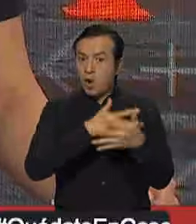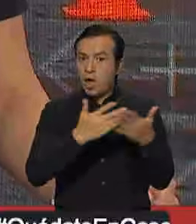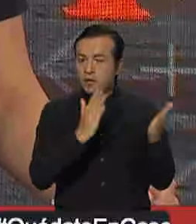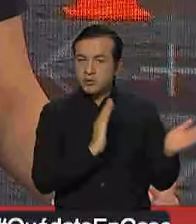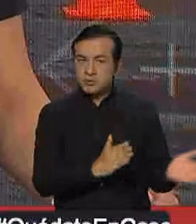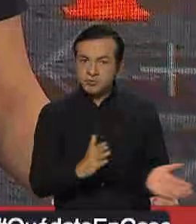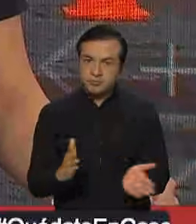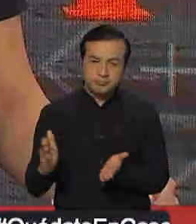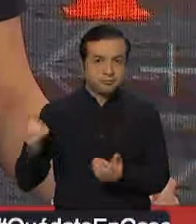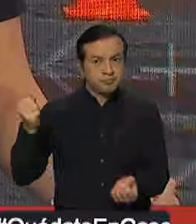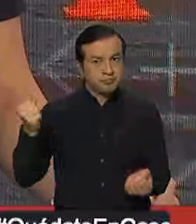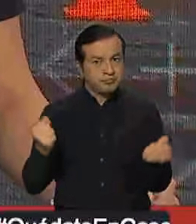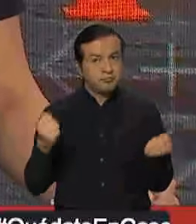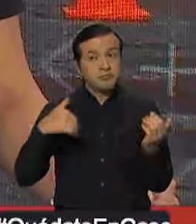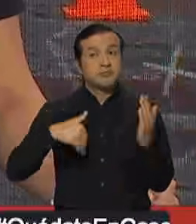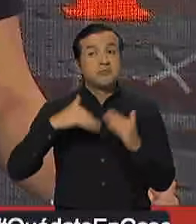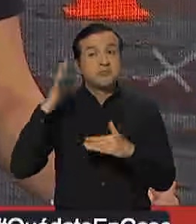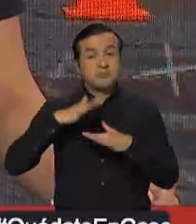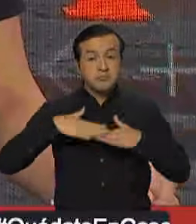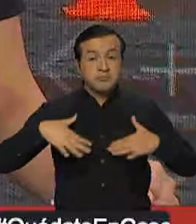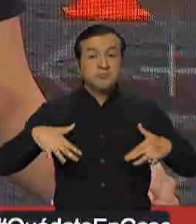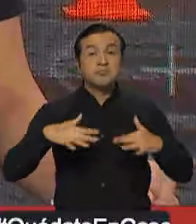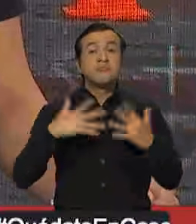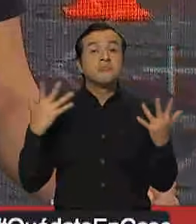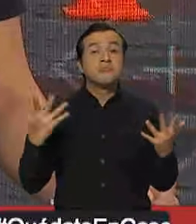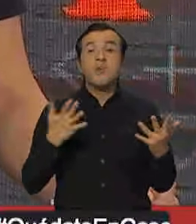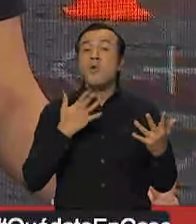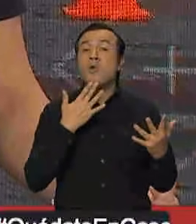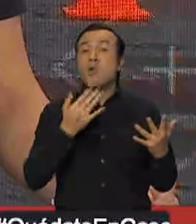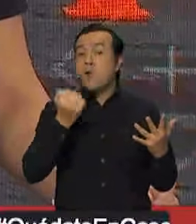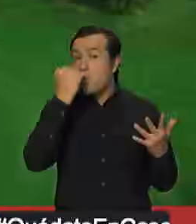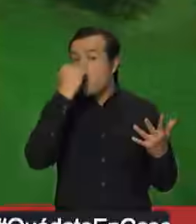restricción vehicular, sobre todo en los cantones que siguen en color